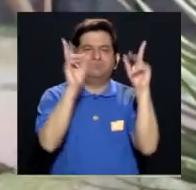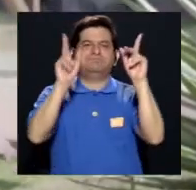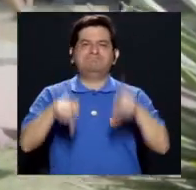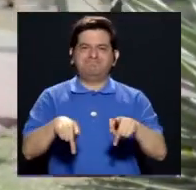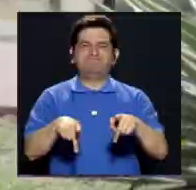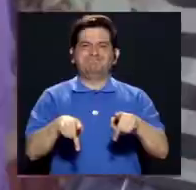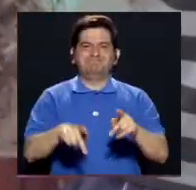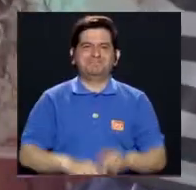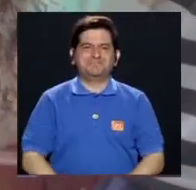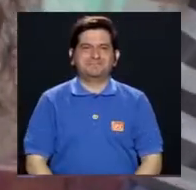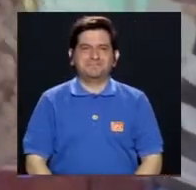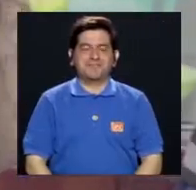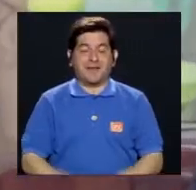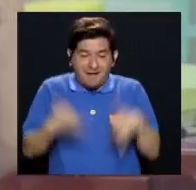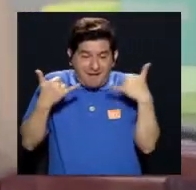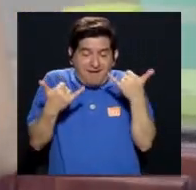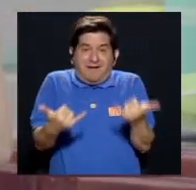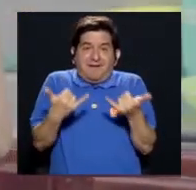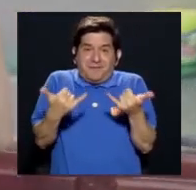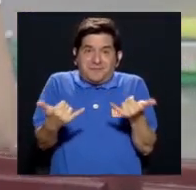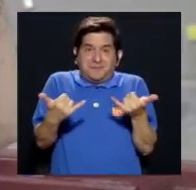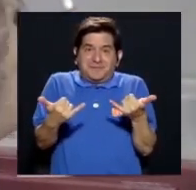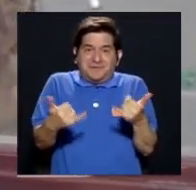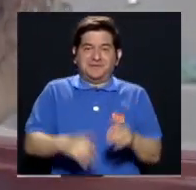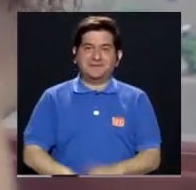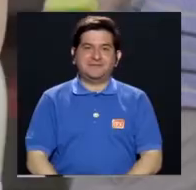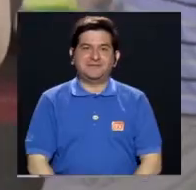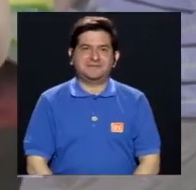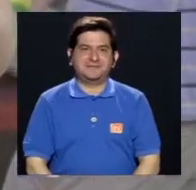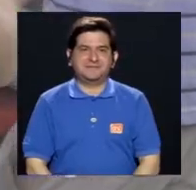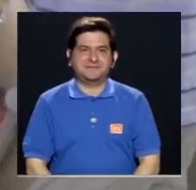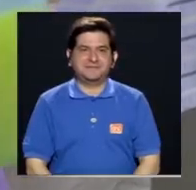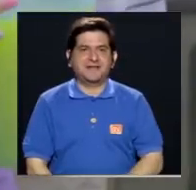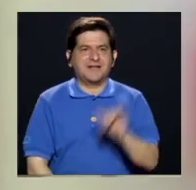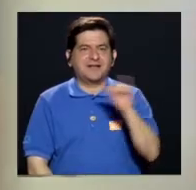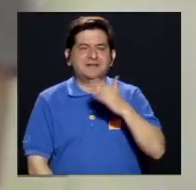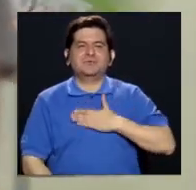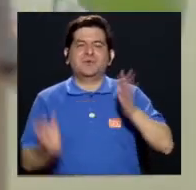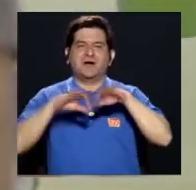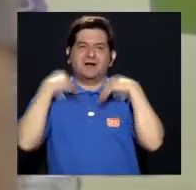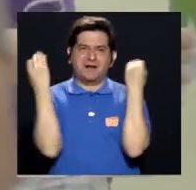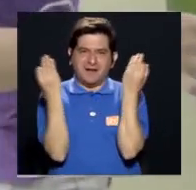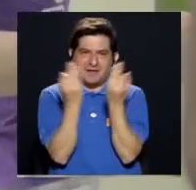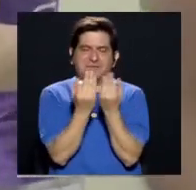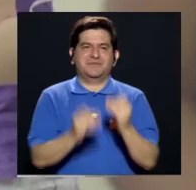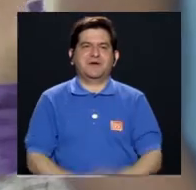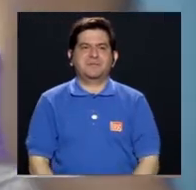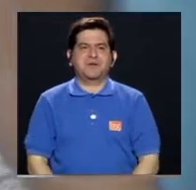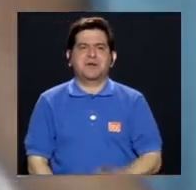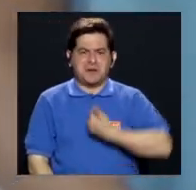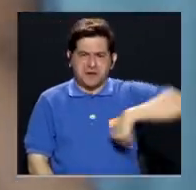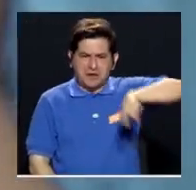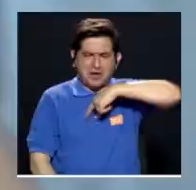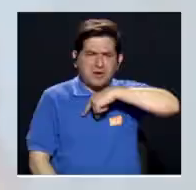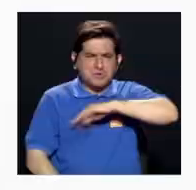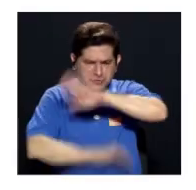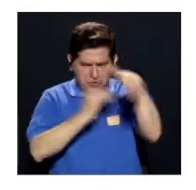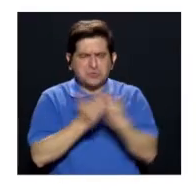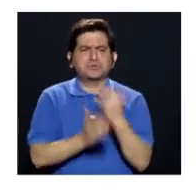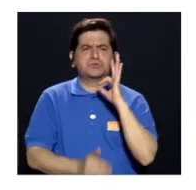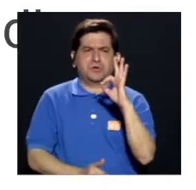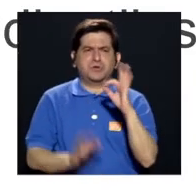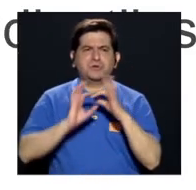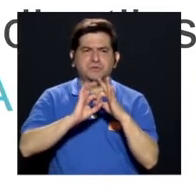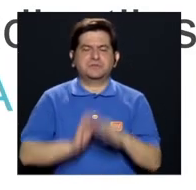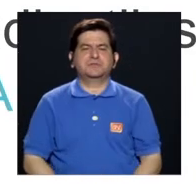personas y de ahí ahora son como mi familia y nos llevamos muy bien todos.